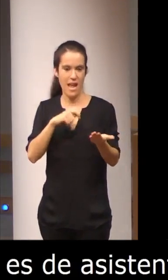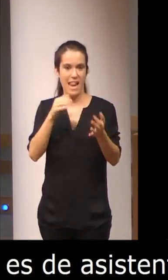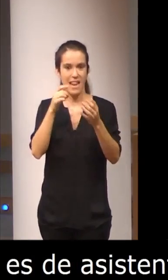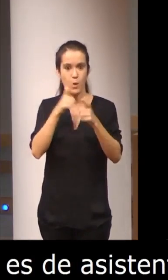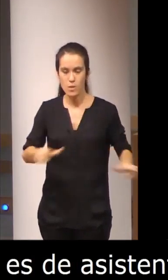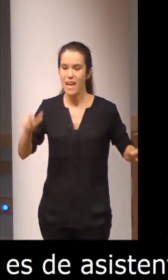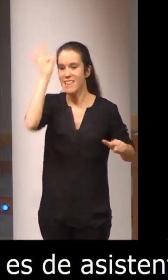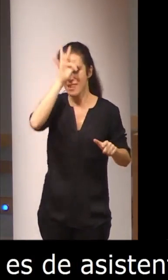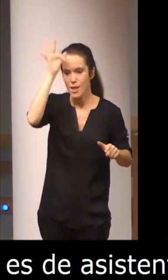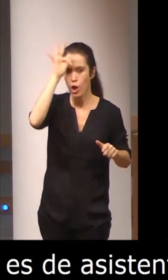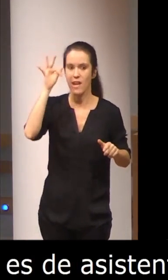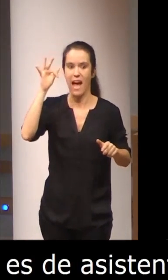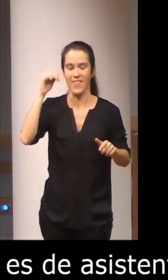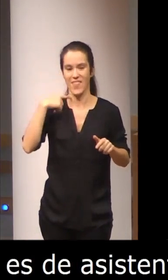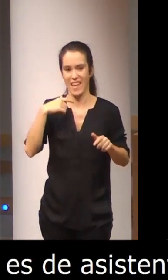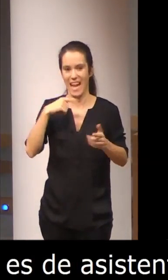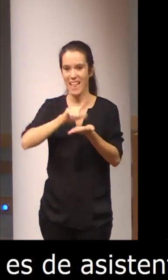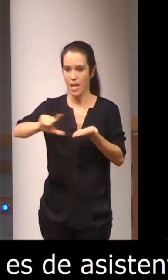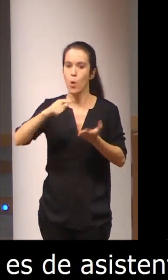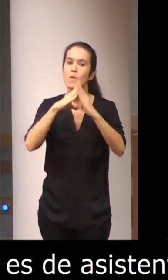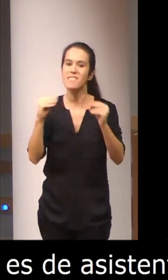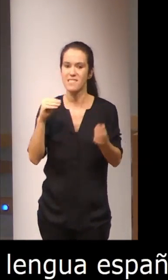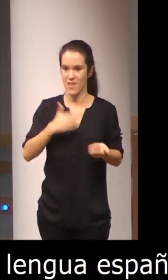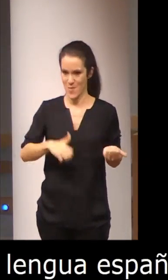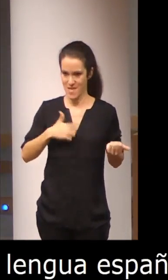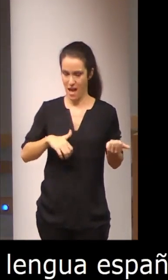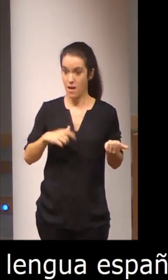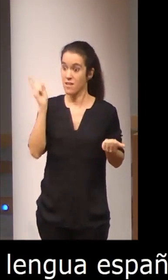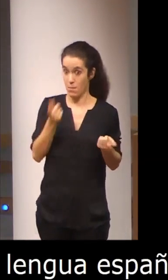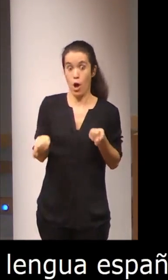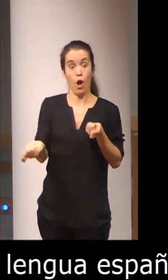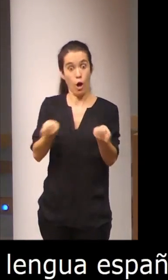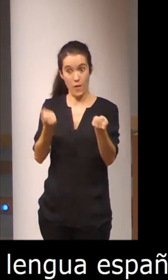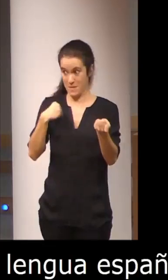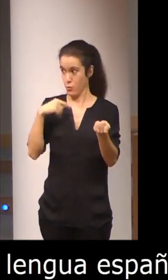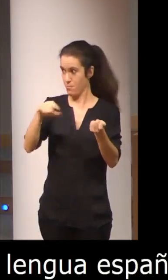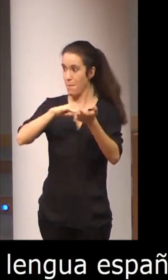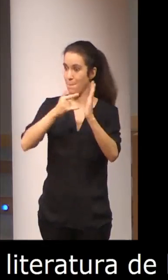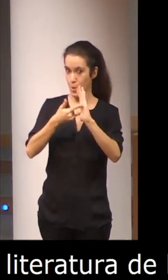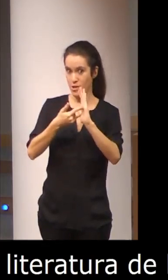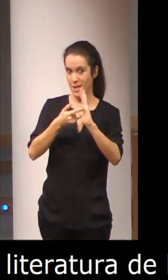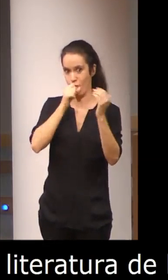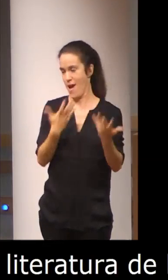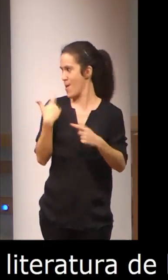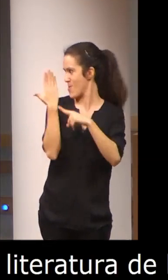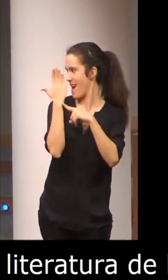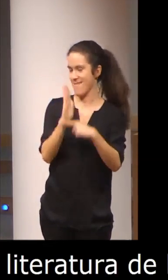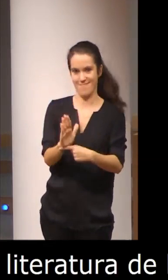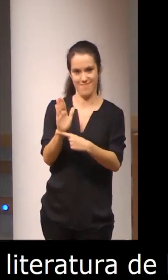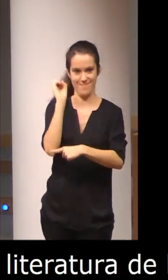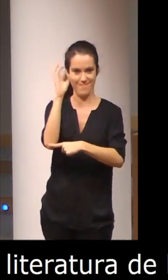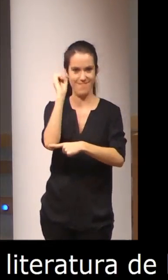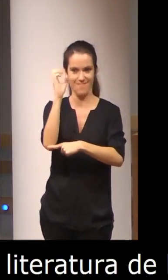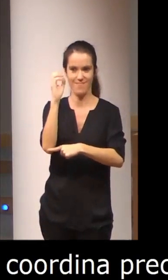Literatura de la Universidad de Sevilla y coordina precisamente el proyecto que va ahora a exponer